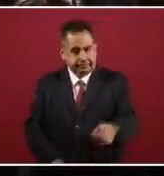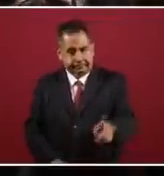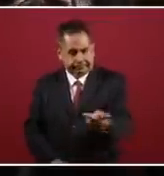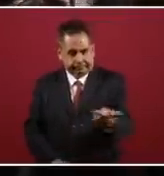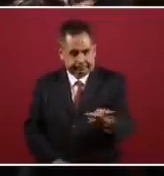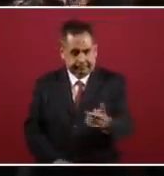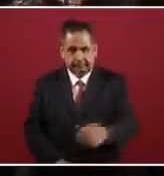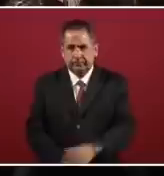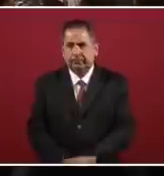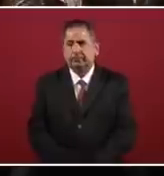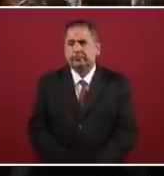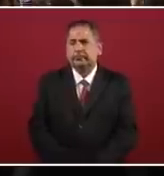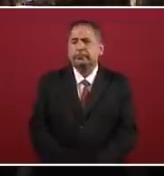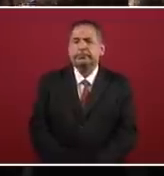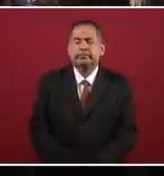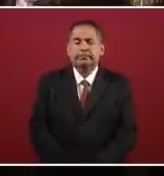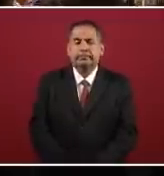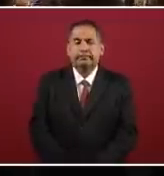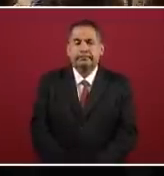dos.